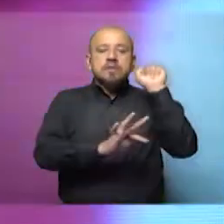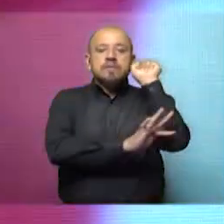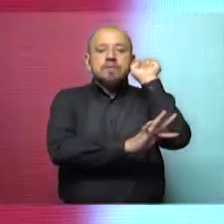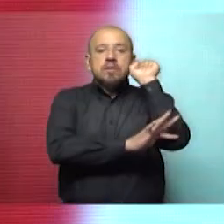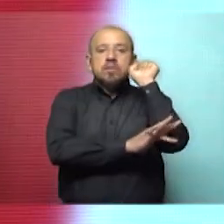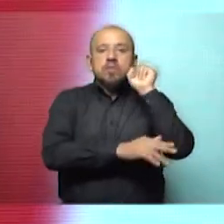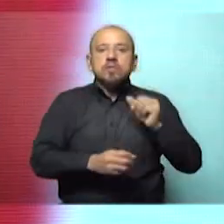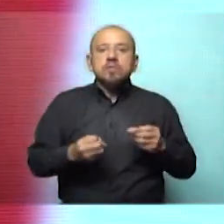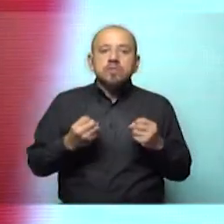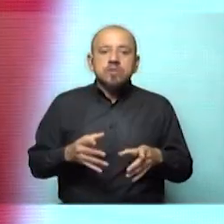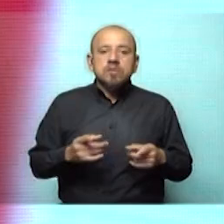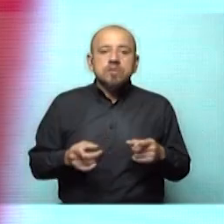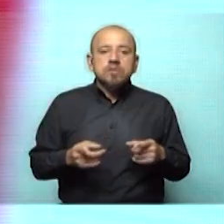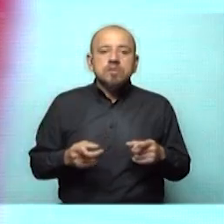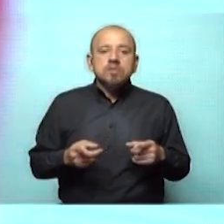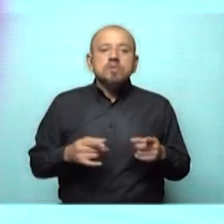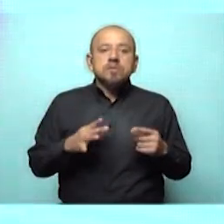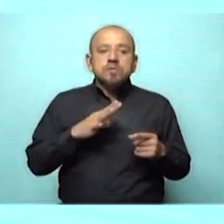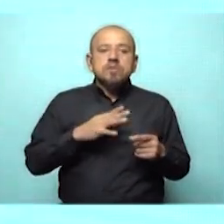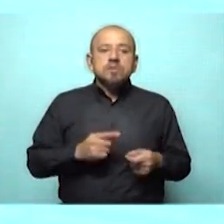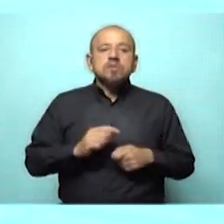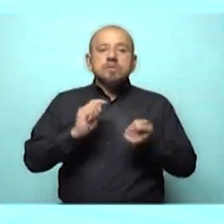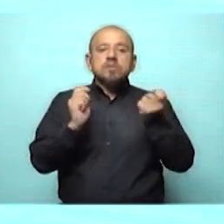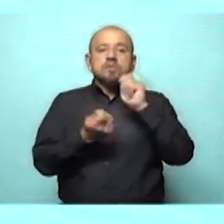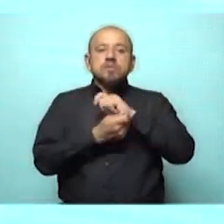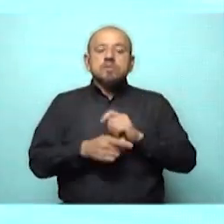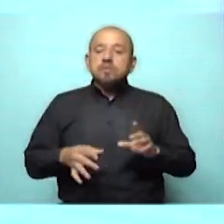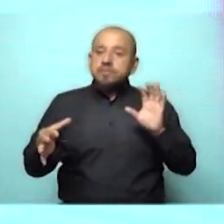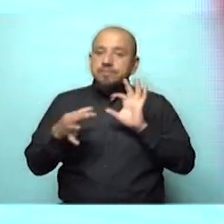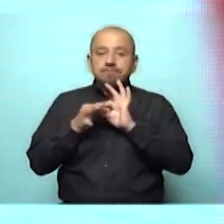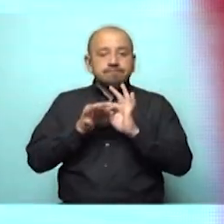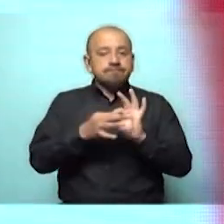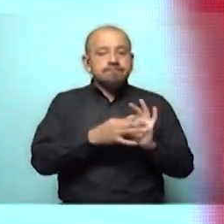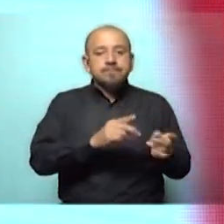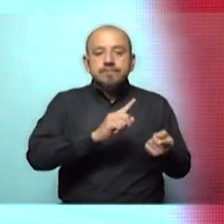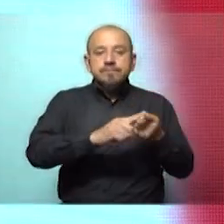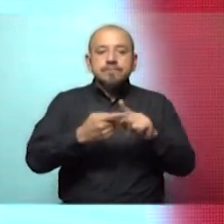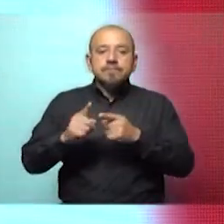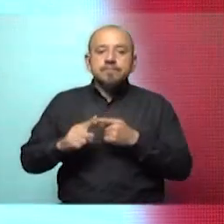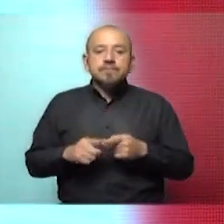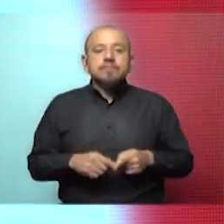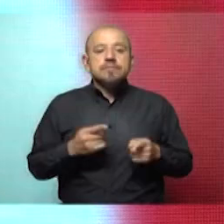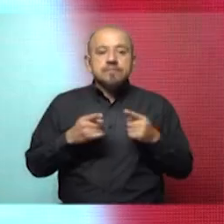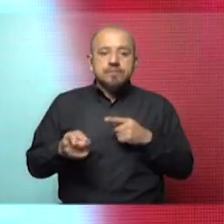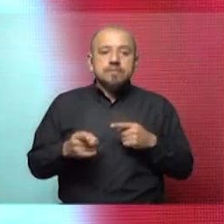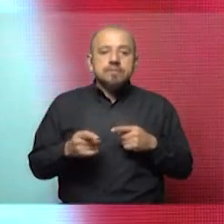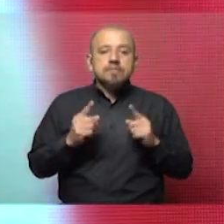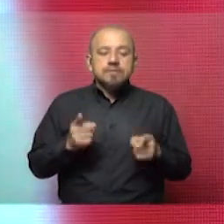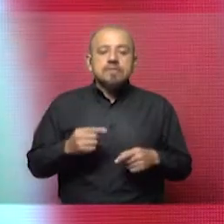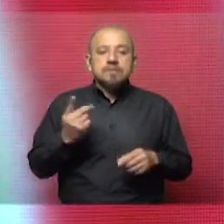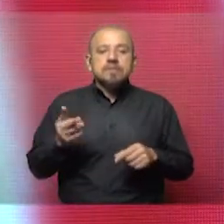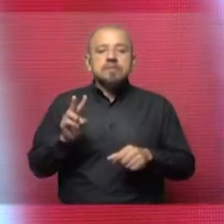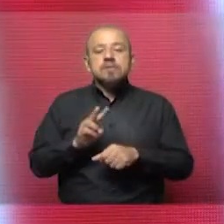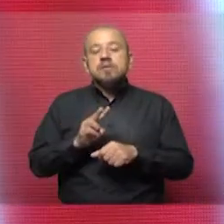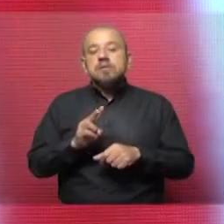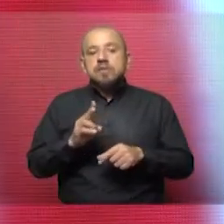porque genera transformaciones en los vínculos en las relaciones sociales concretas y eso también es cuidado digamos